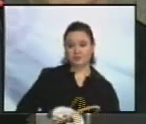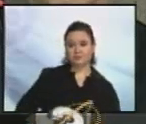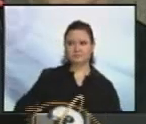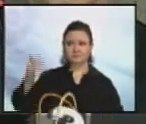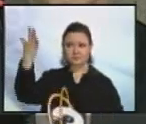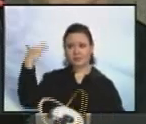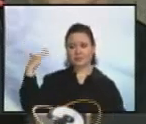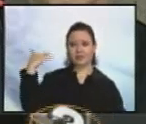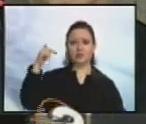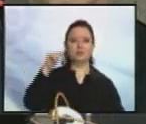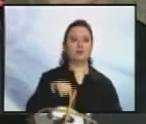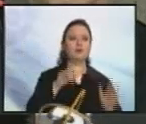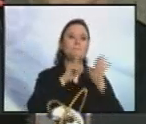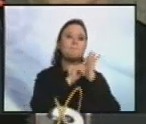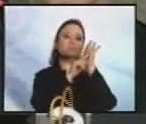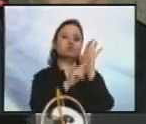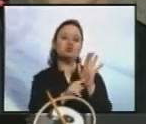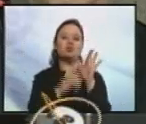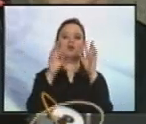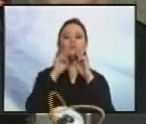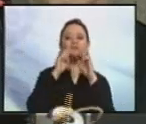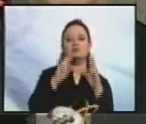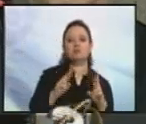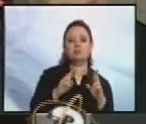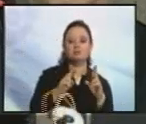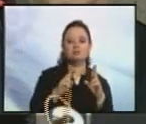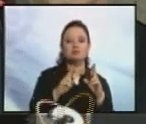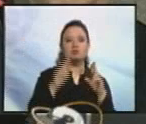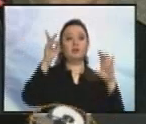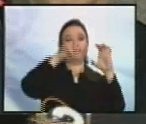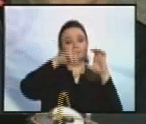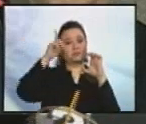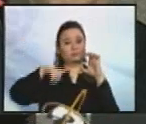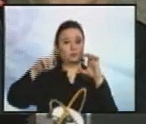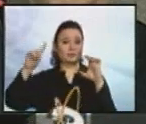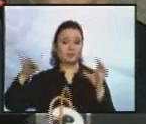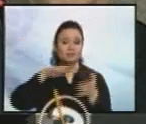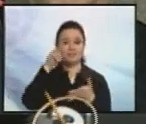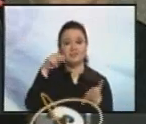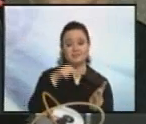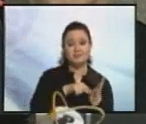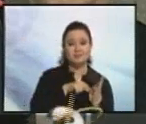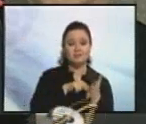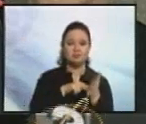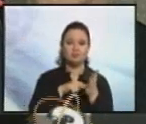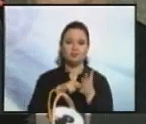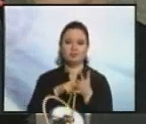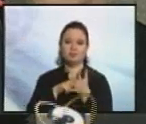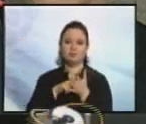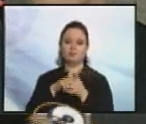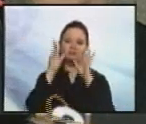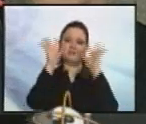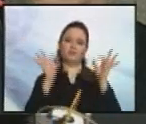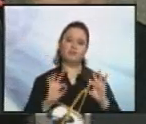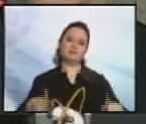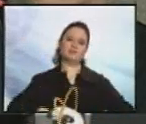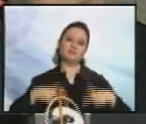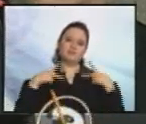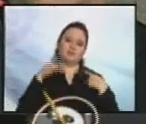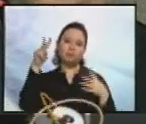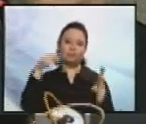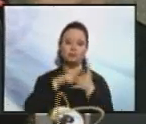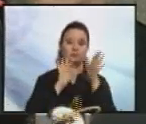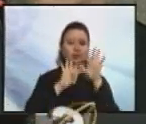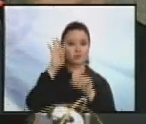dio a publicidad los resultados de la Encuesta Nacional de Condiciones de Vida